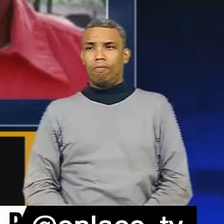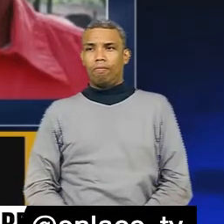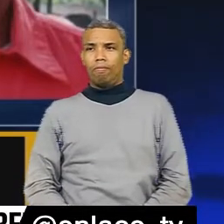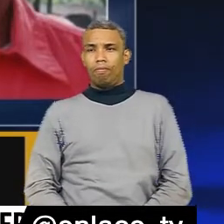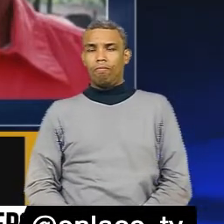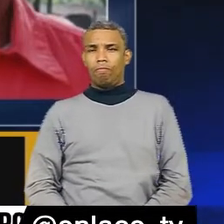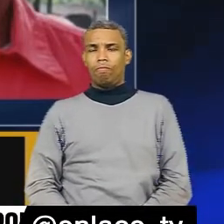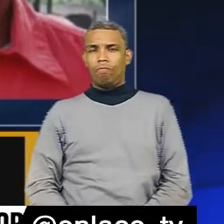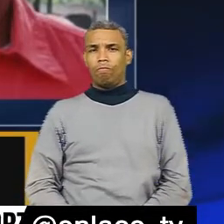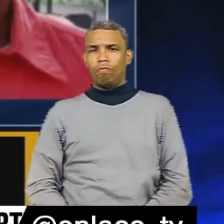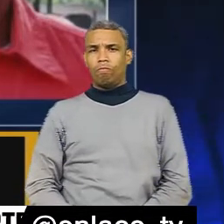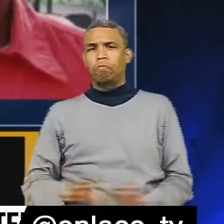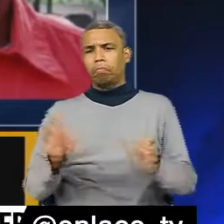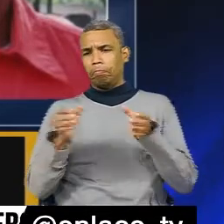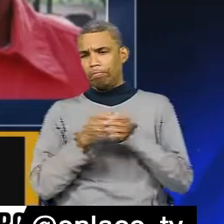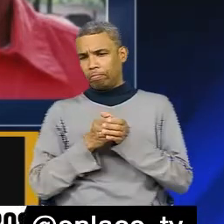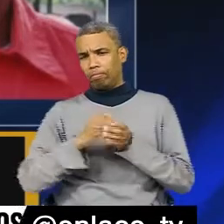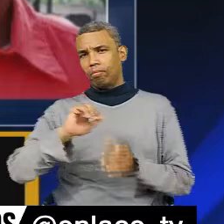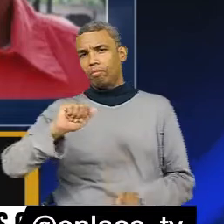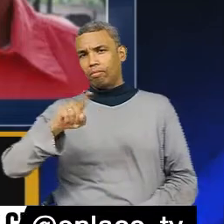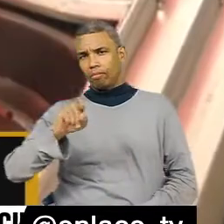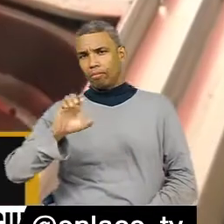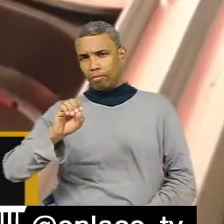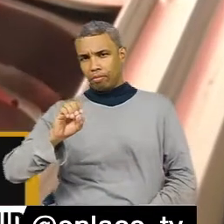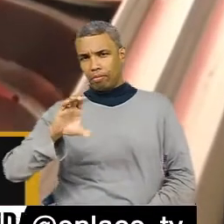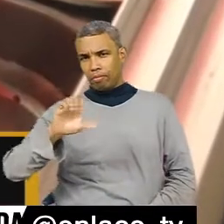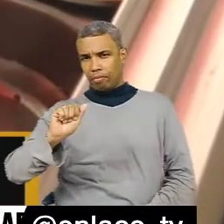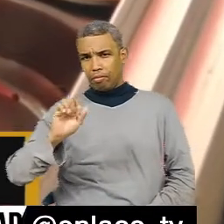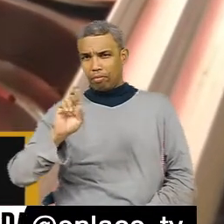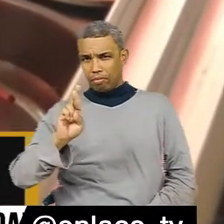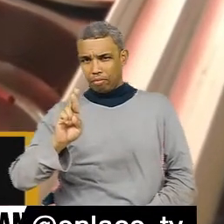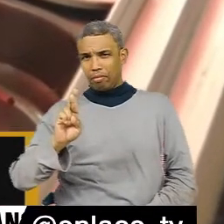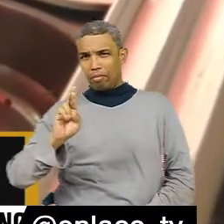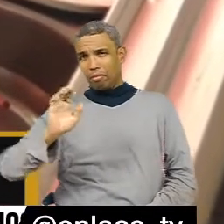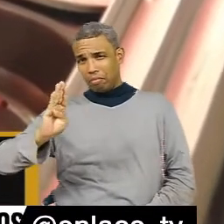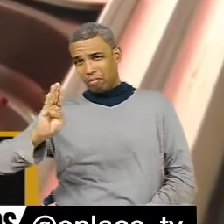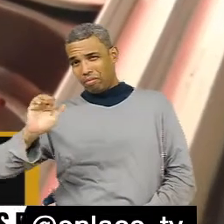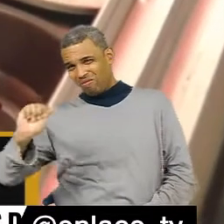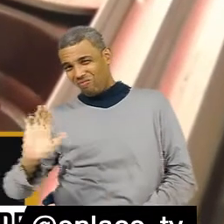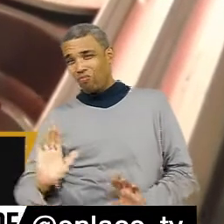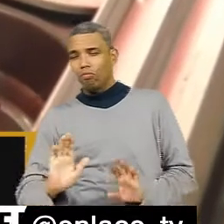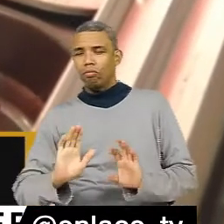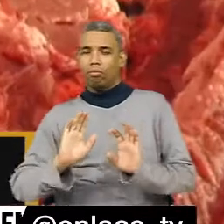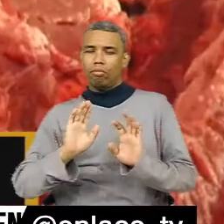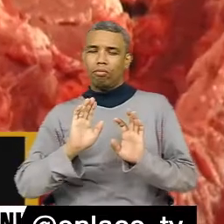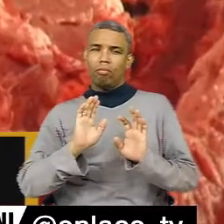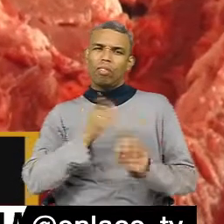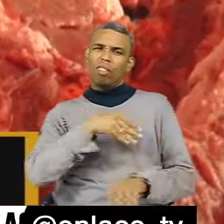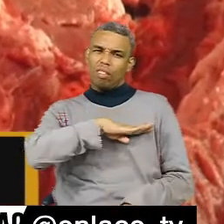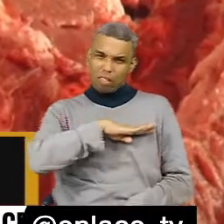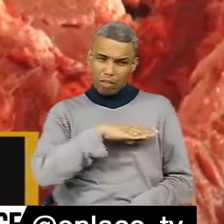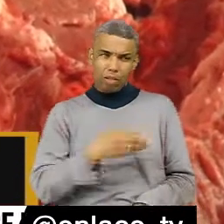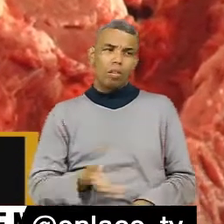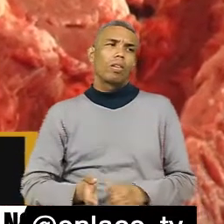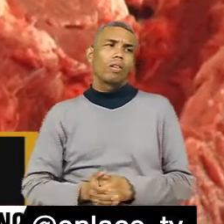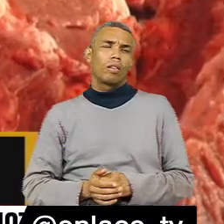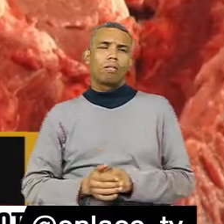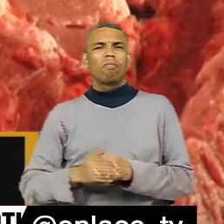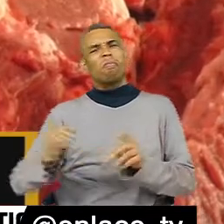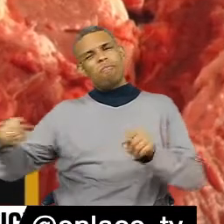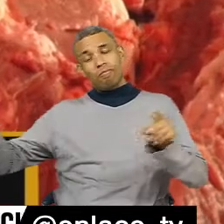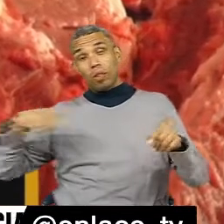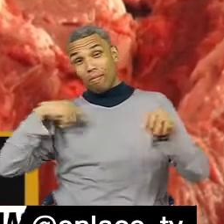gremios y las personas en general, la Cámara de Comercio y el señor alcalde de la ciudad también están preocupados con el tema. Por eso,